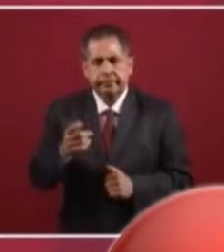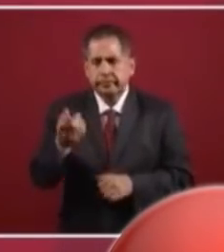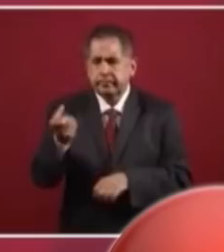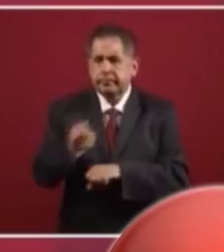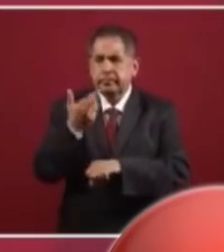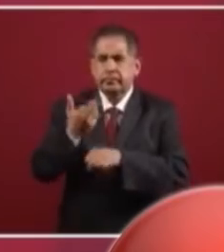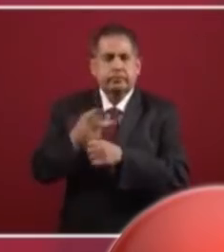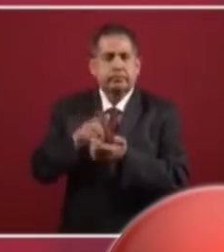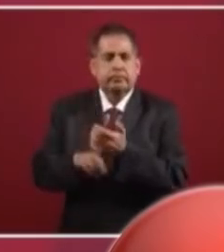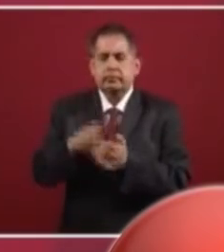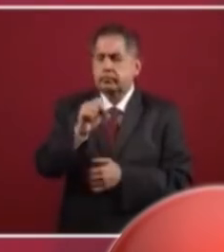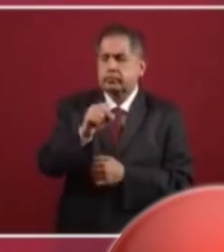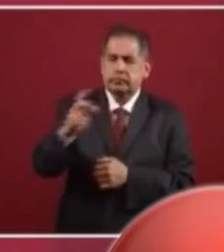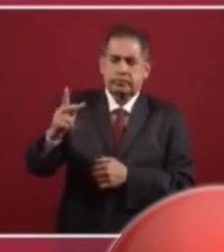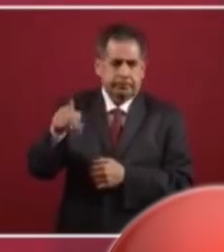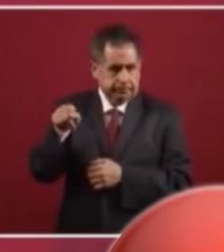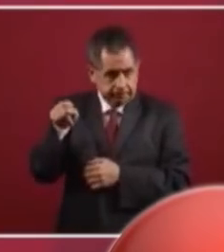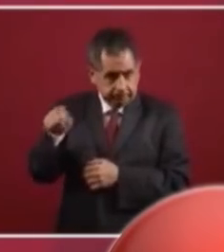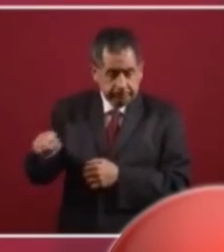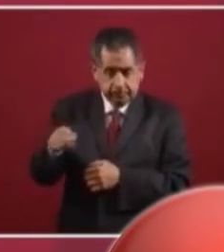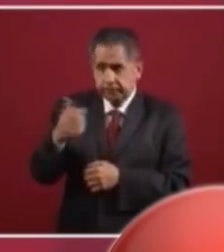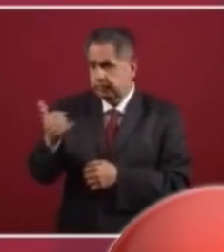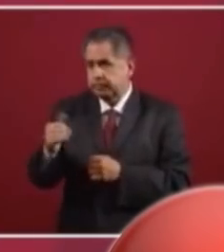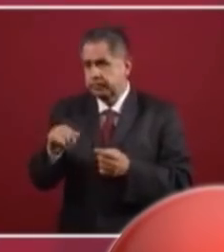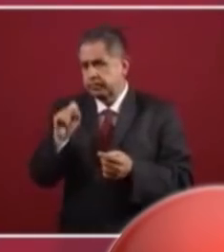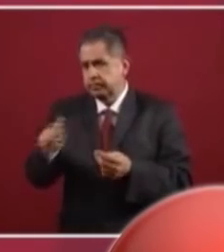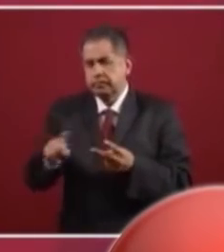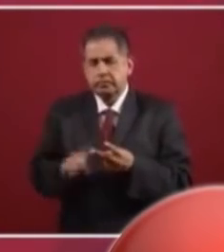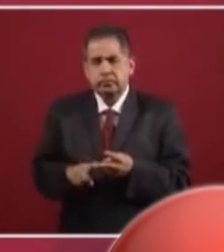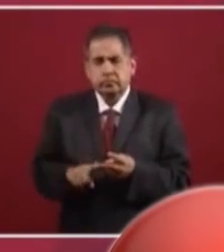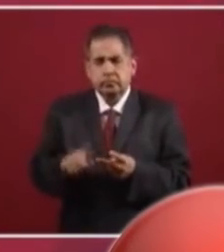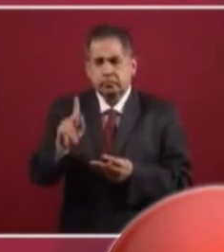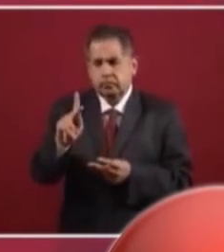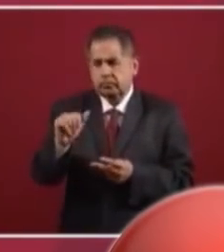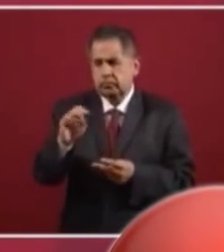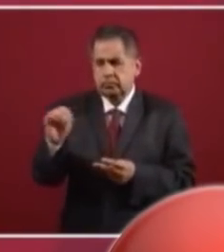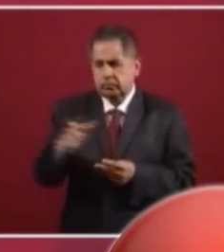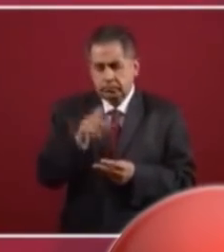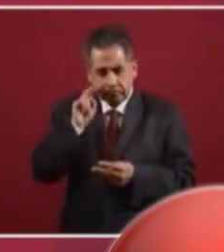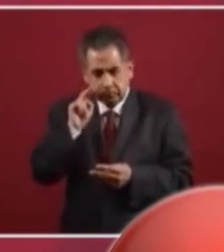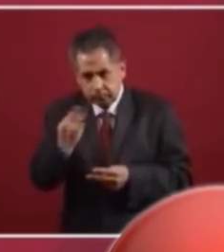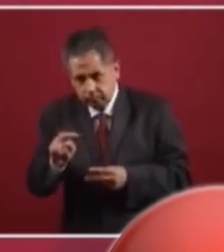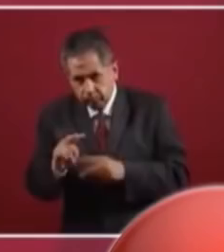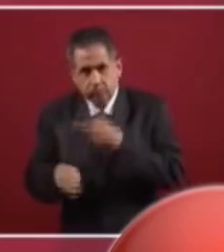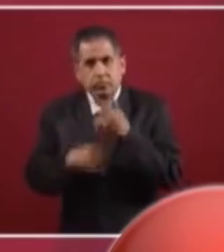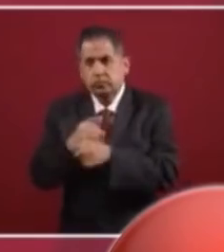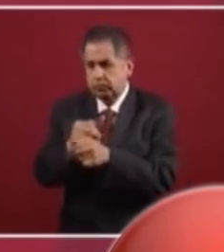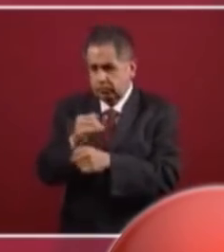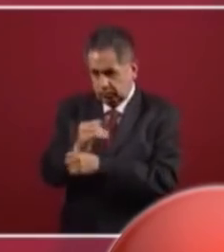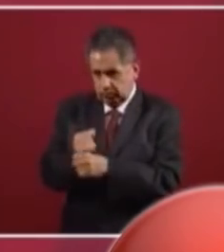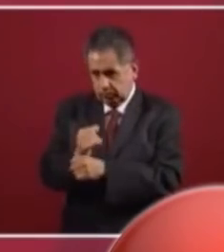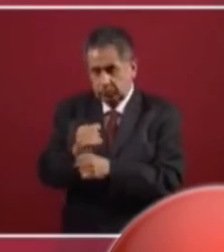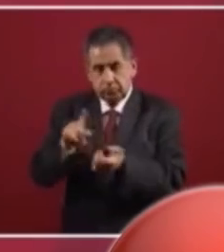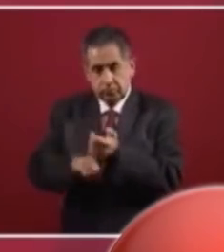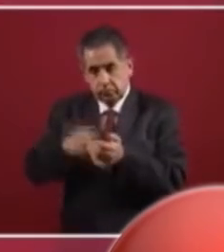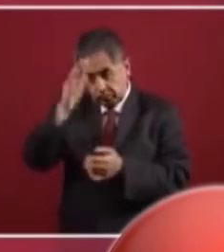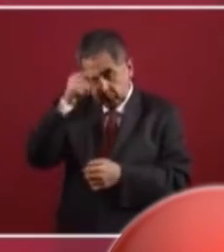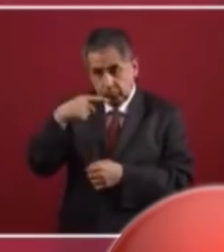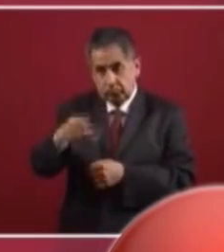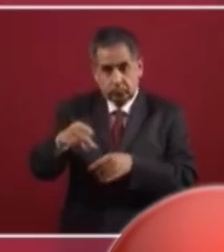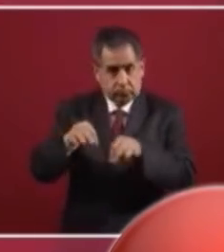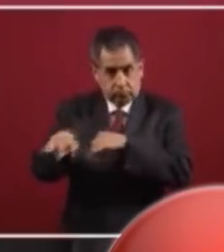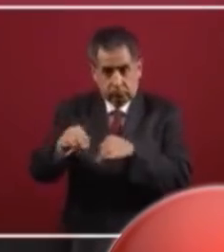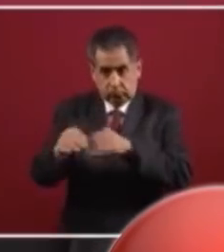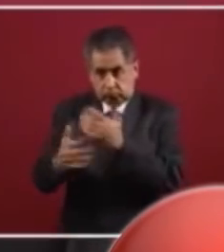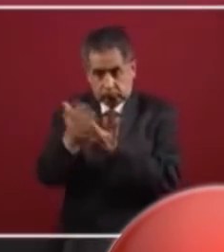es una pública y que pemex haga la investigación de acuerdo al trabajo